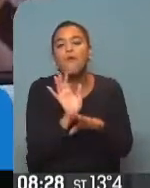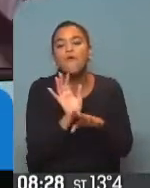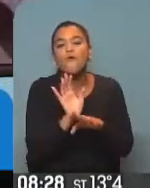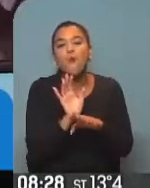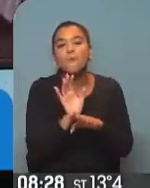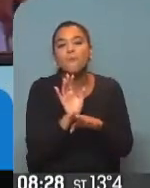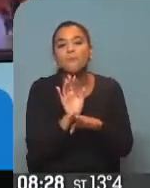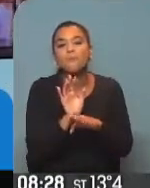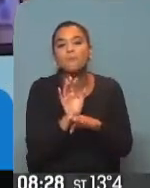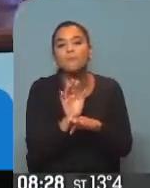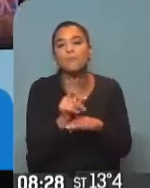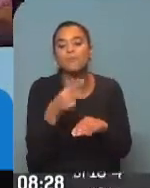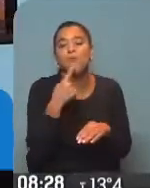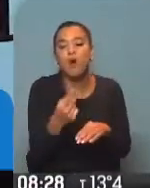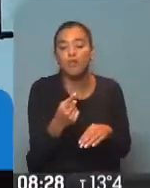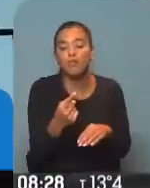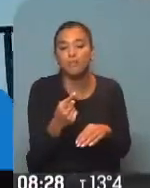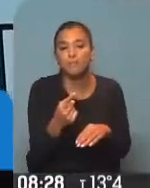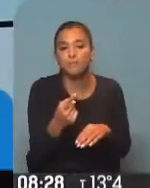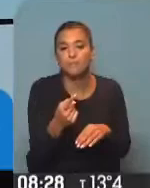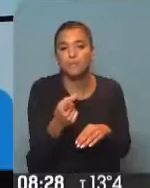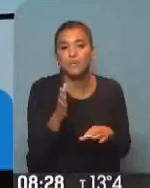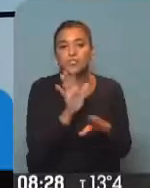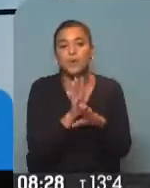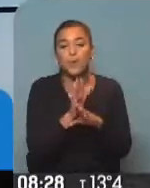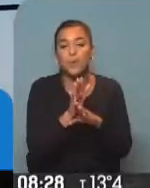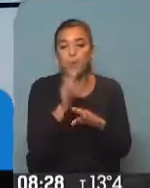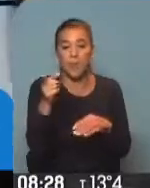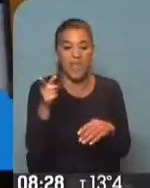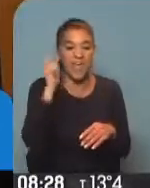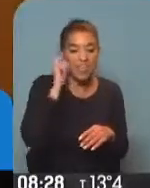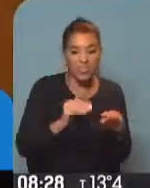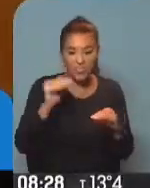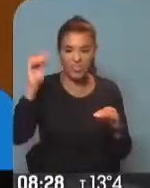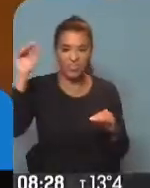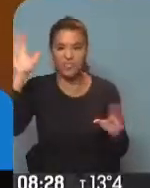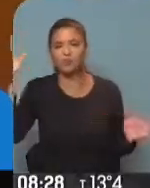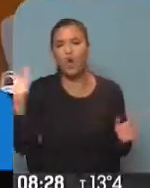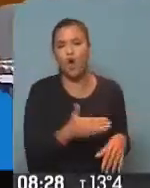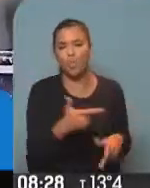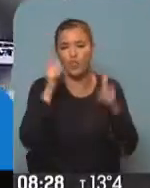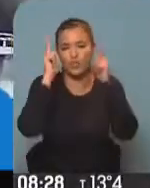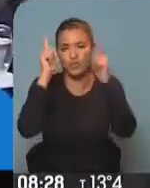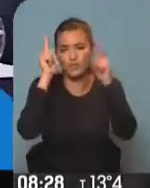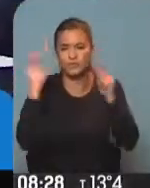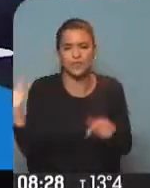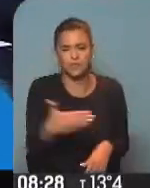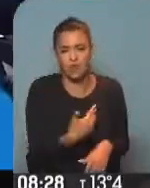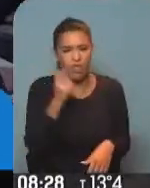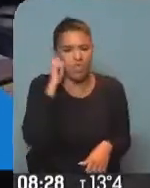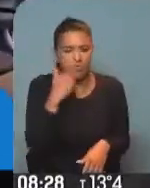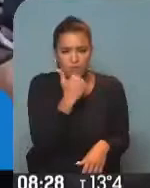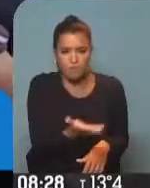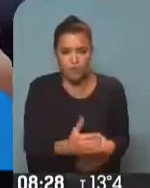corte horizontal que hace en con respecto a las diferencias generacionales y abarca y todo el mundo la pasa bien